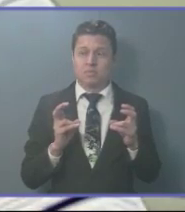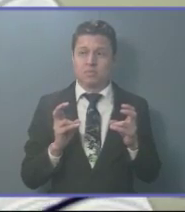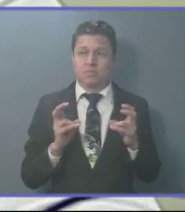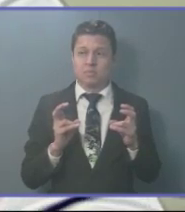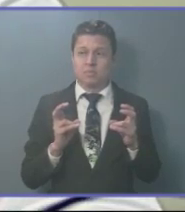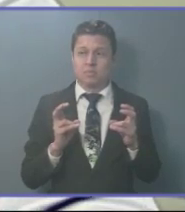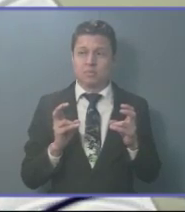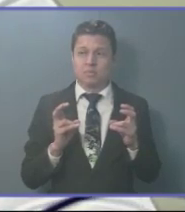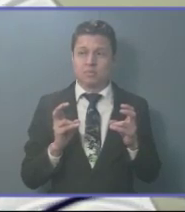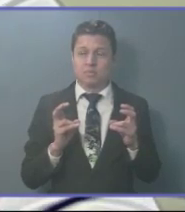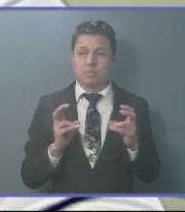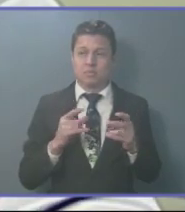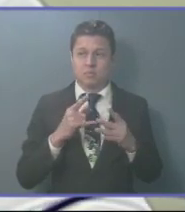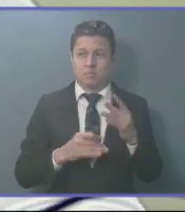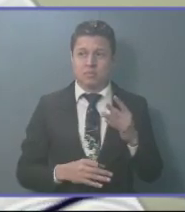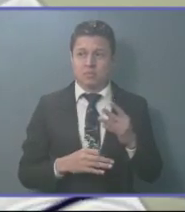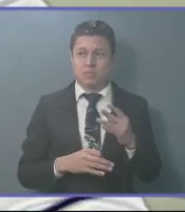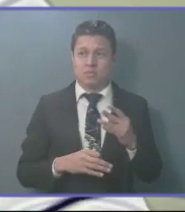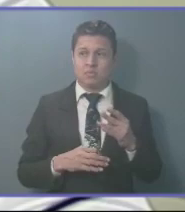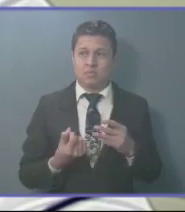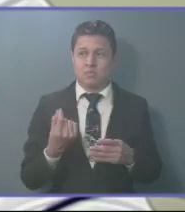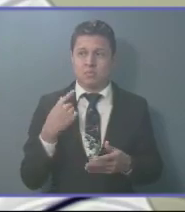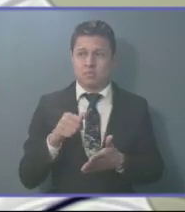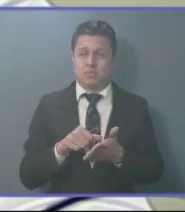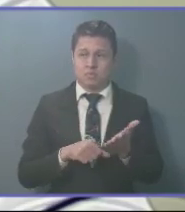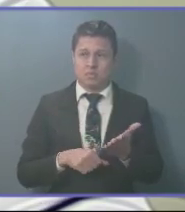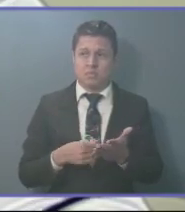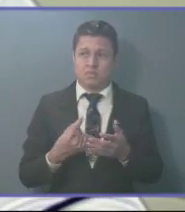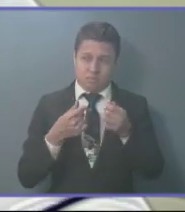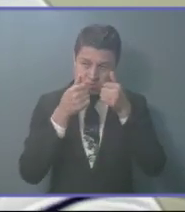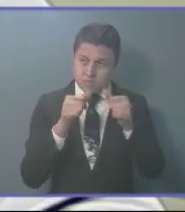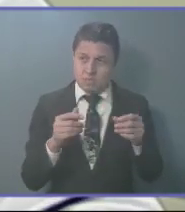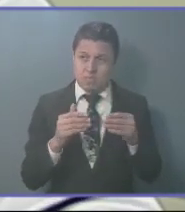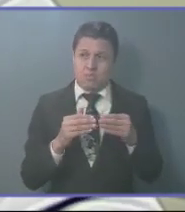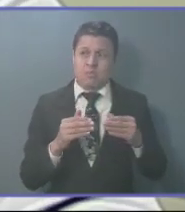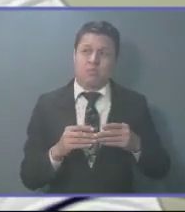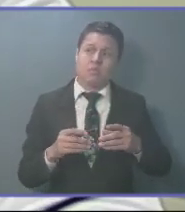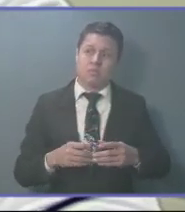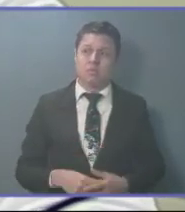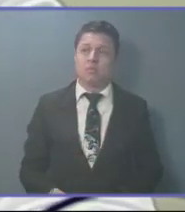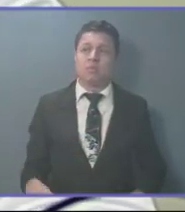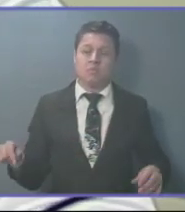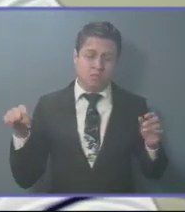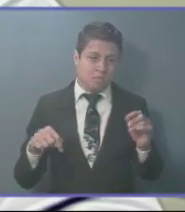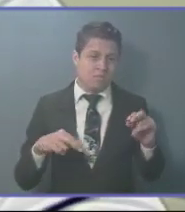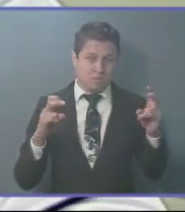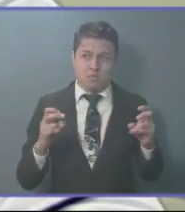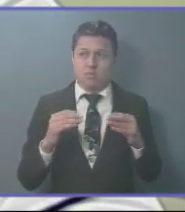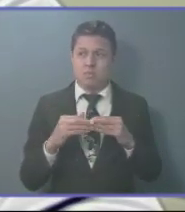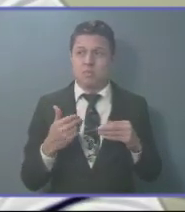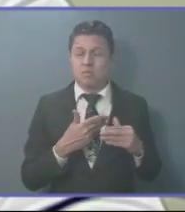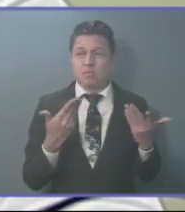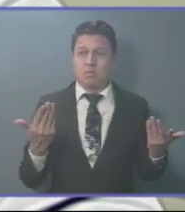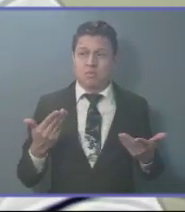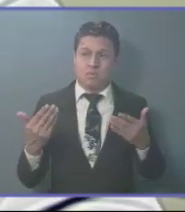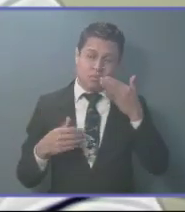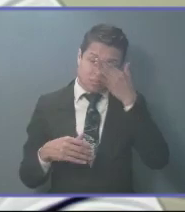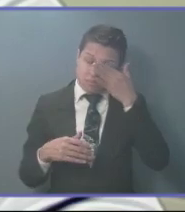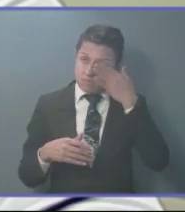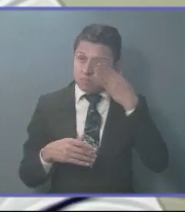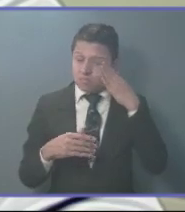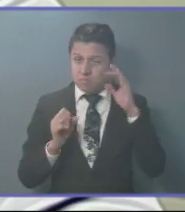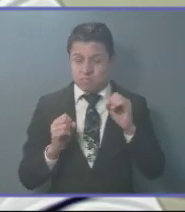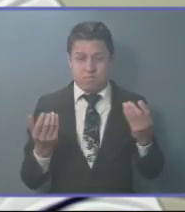ley de donación de órganos que recientemente se acaba de aprobar. Y obviamente en este caso lo que hicimos fue generar